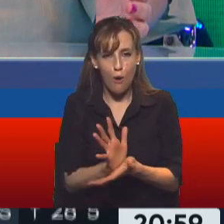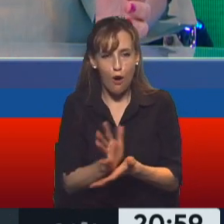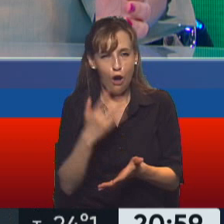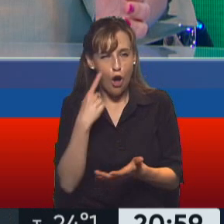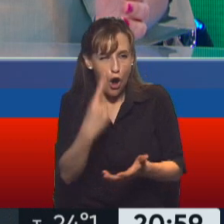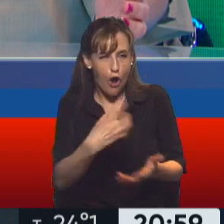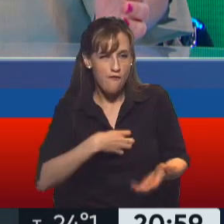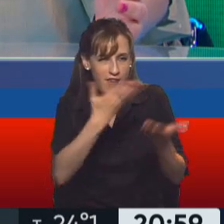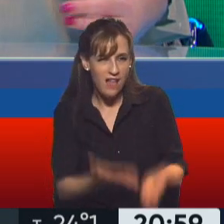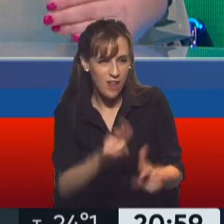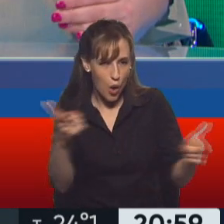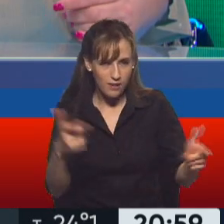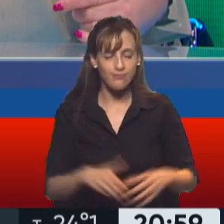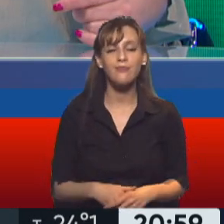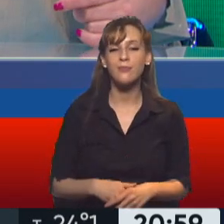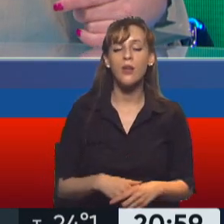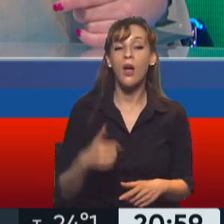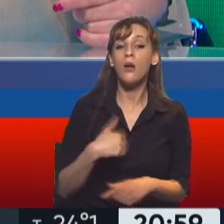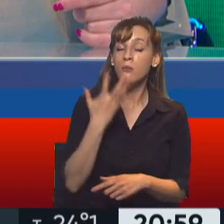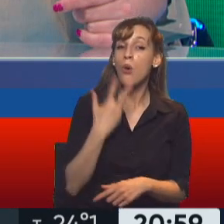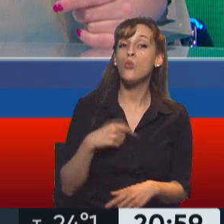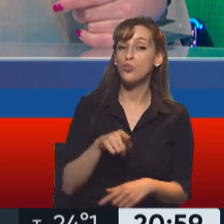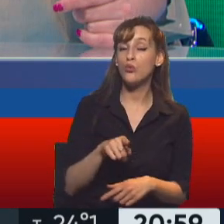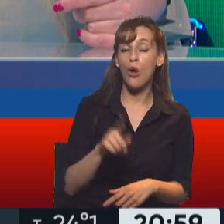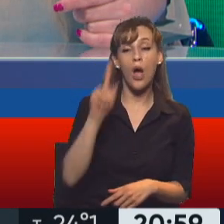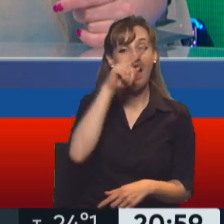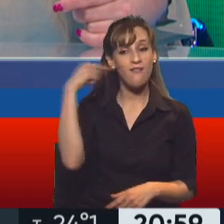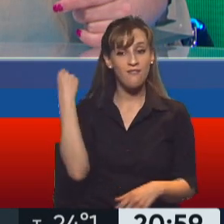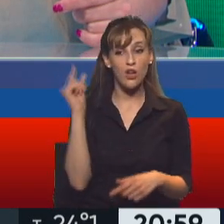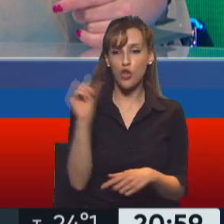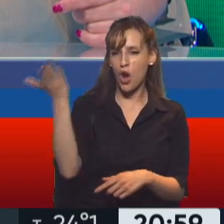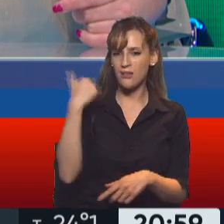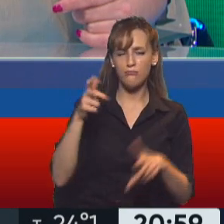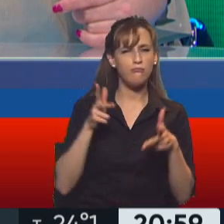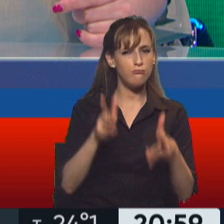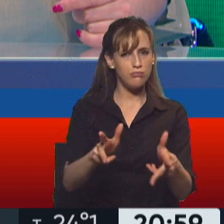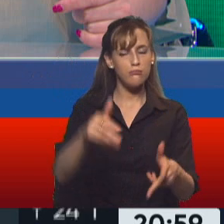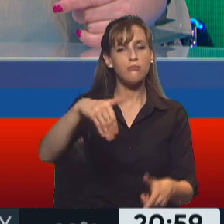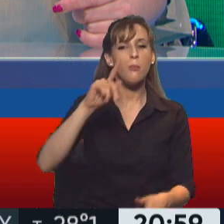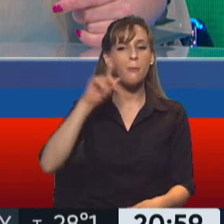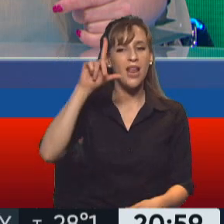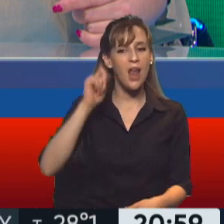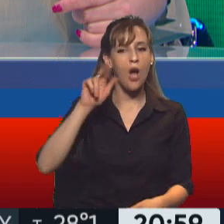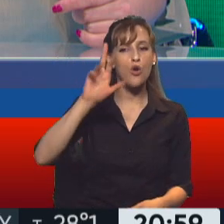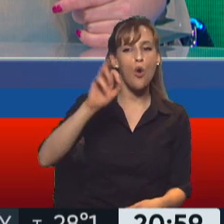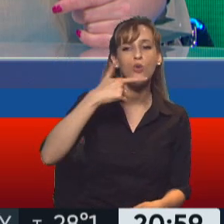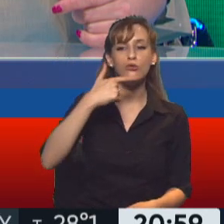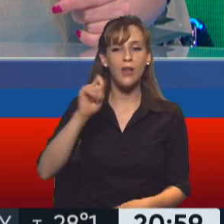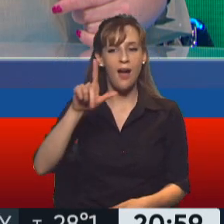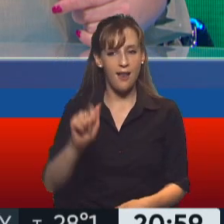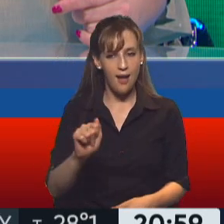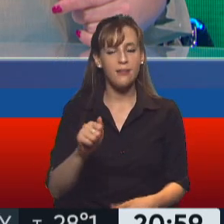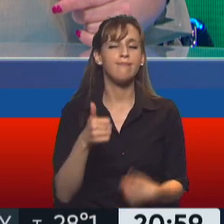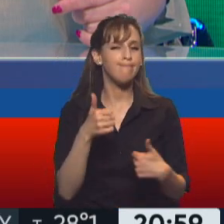tener una elección? Me gustó mucho que Alberto Fernández nombrara recién a Milagros Salas, me gustó realmente mucho que la nombren, pero